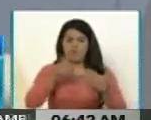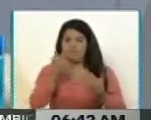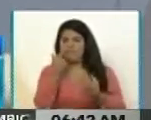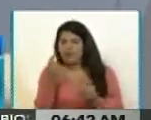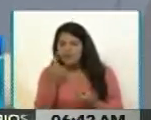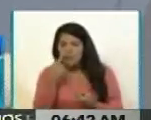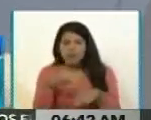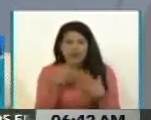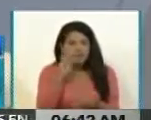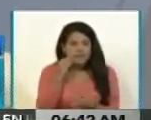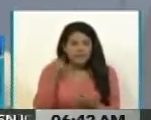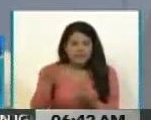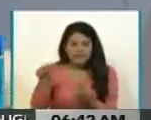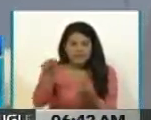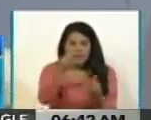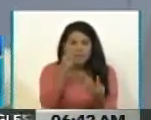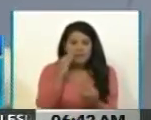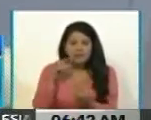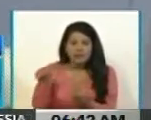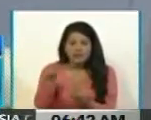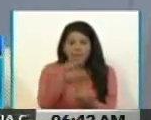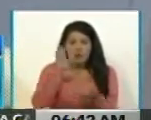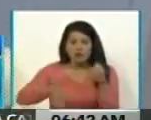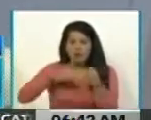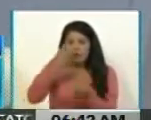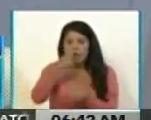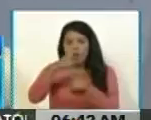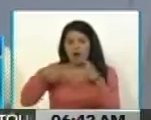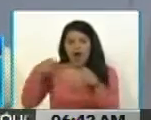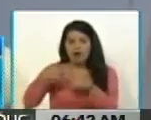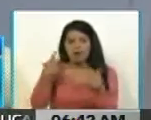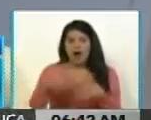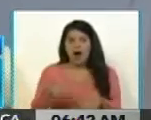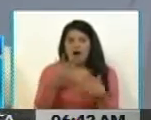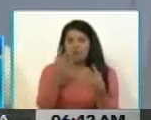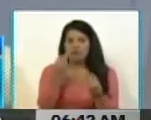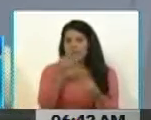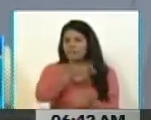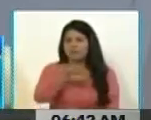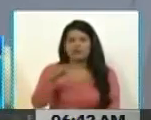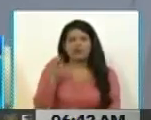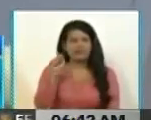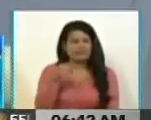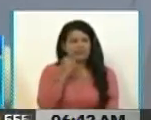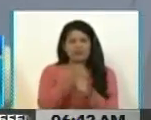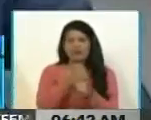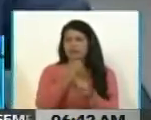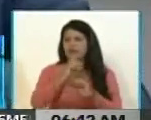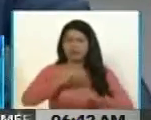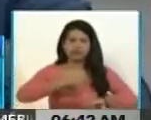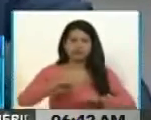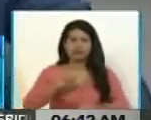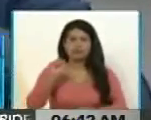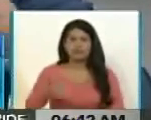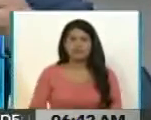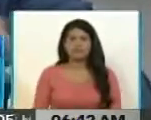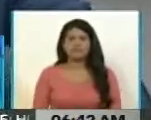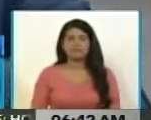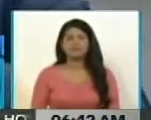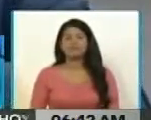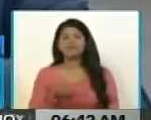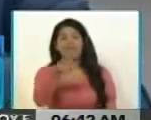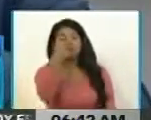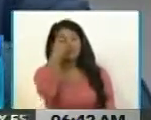que han surgido en estos últimos 2 años, Jarín. Hay mucha gente haciendo cosas, ¿no? Había en el Facebook, me llamaba la